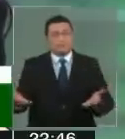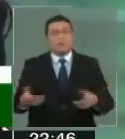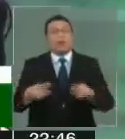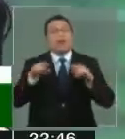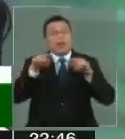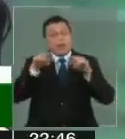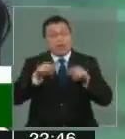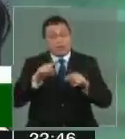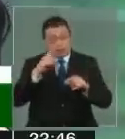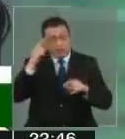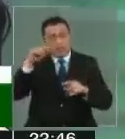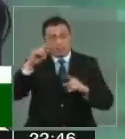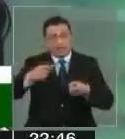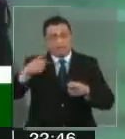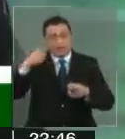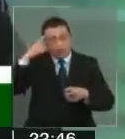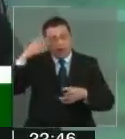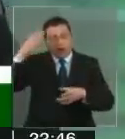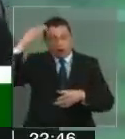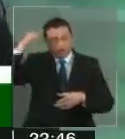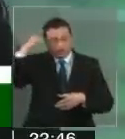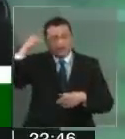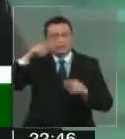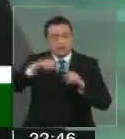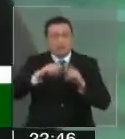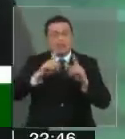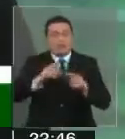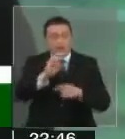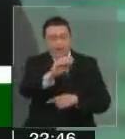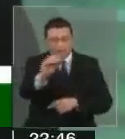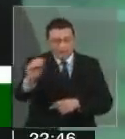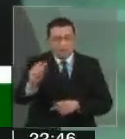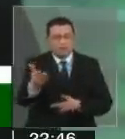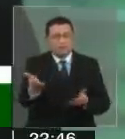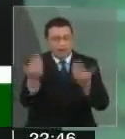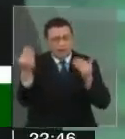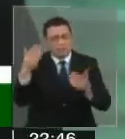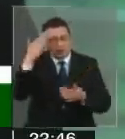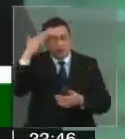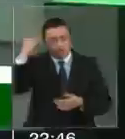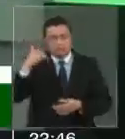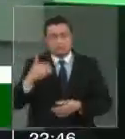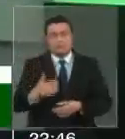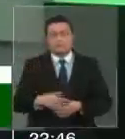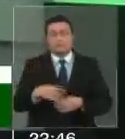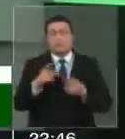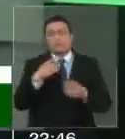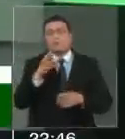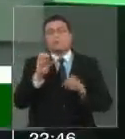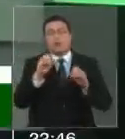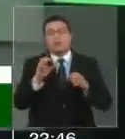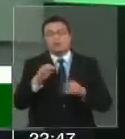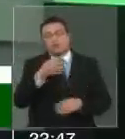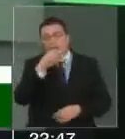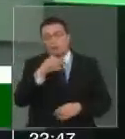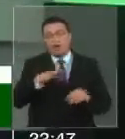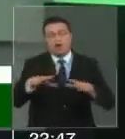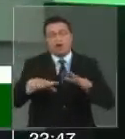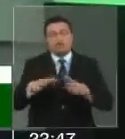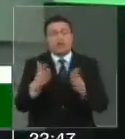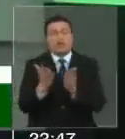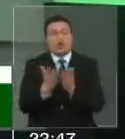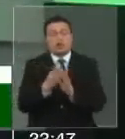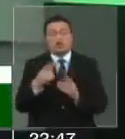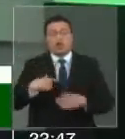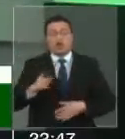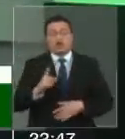Y hay que hacer conciencia y hay que llamar a la gente a que tome conciencia. Un colegio que, porque muchas de las cosas que se dicen en los colegios, bueno, no